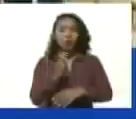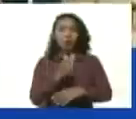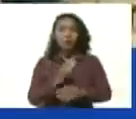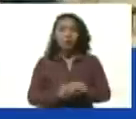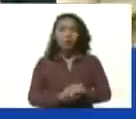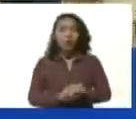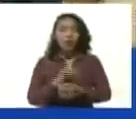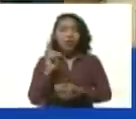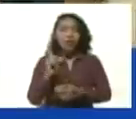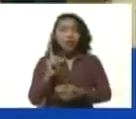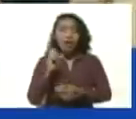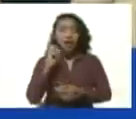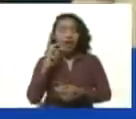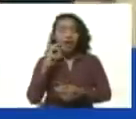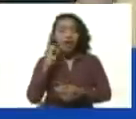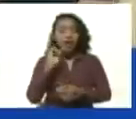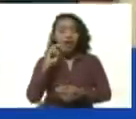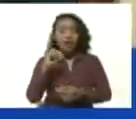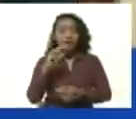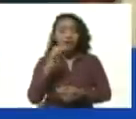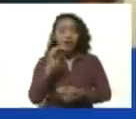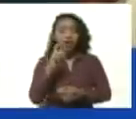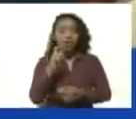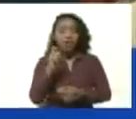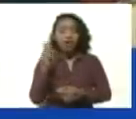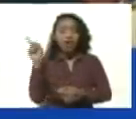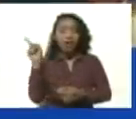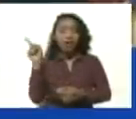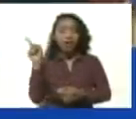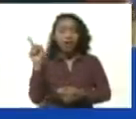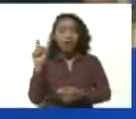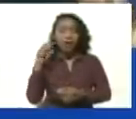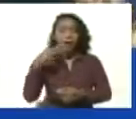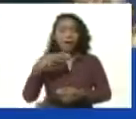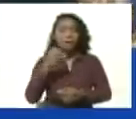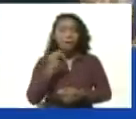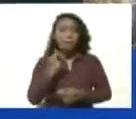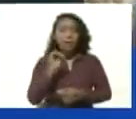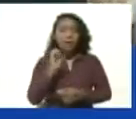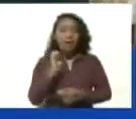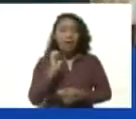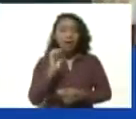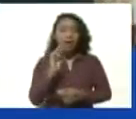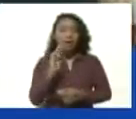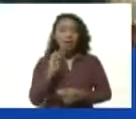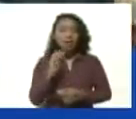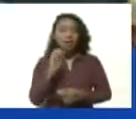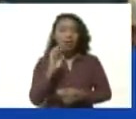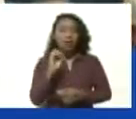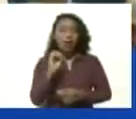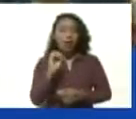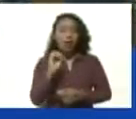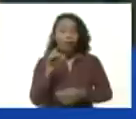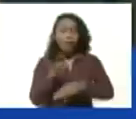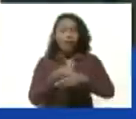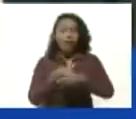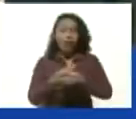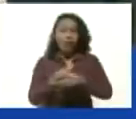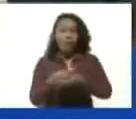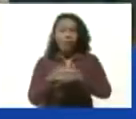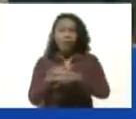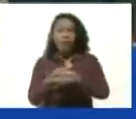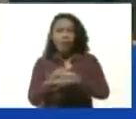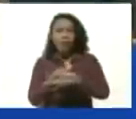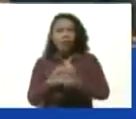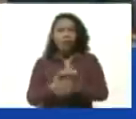Si Pedro Infante viviera en Italia se llamara Pietro Infante. No, perdón, Pietro